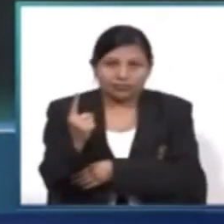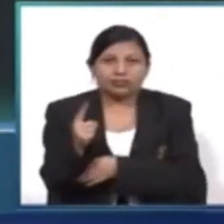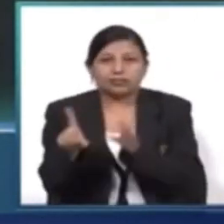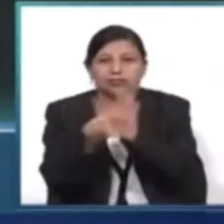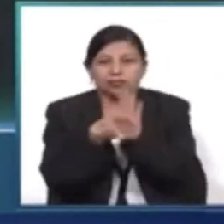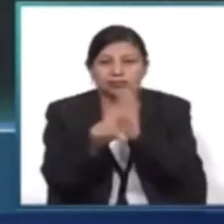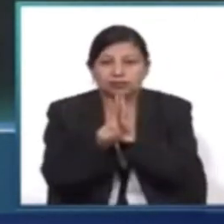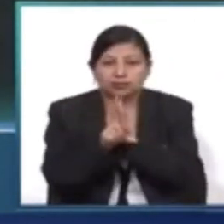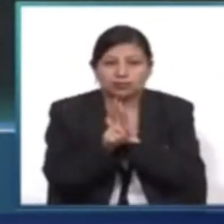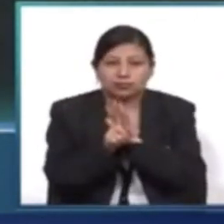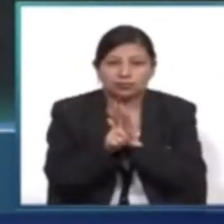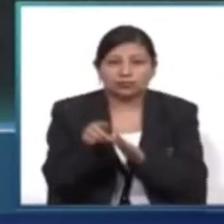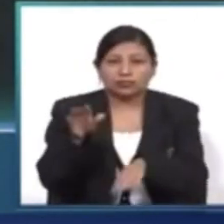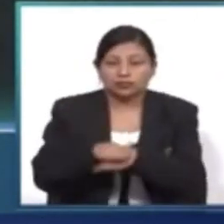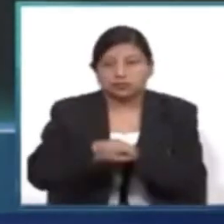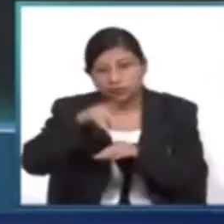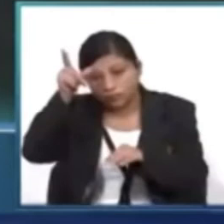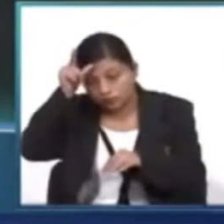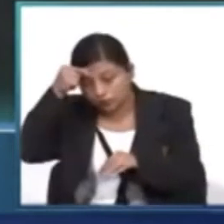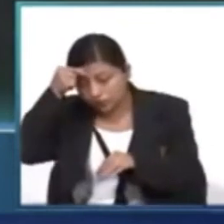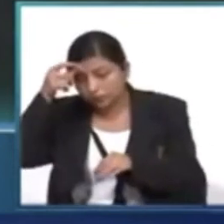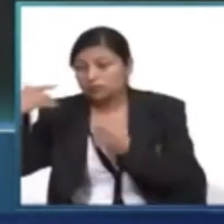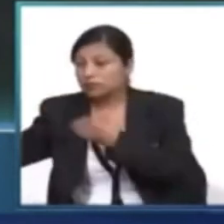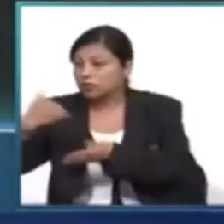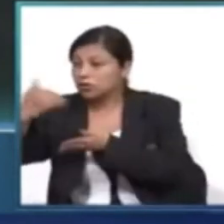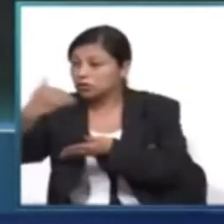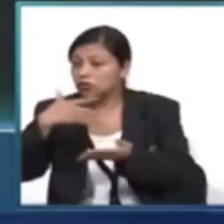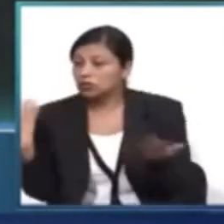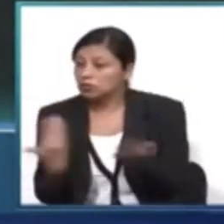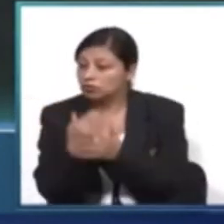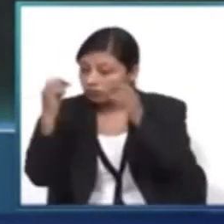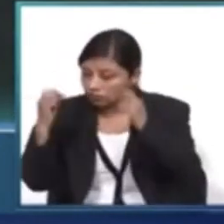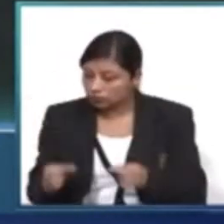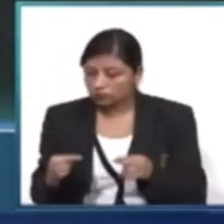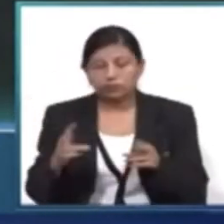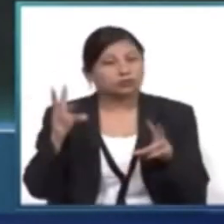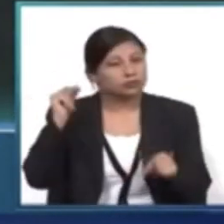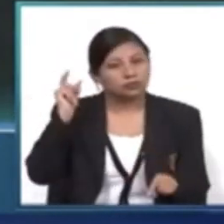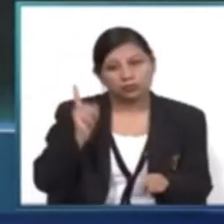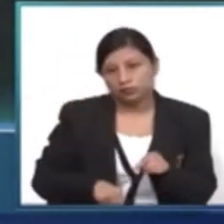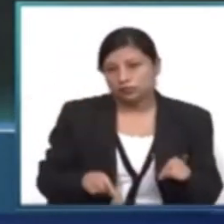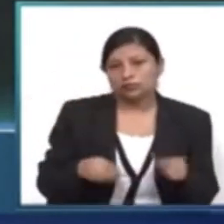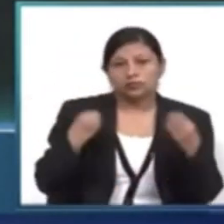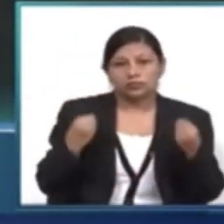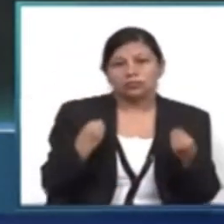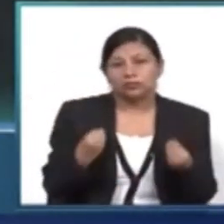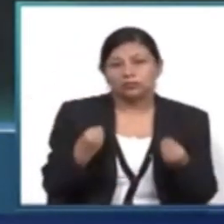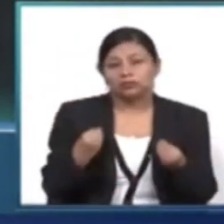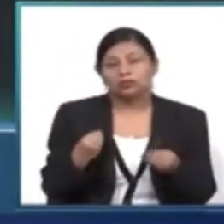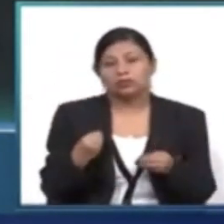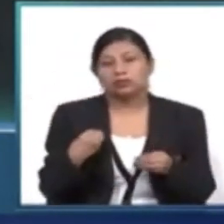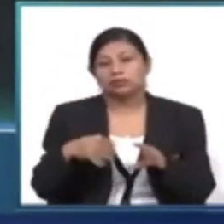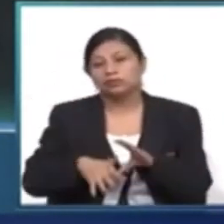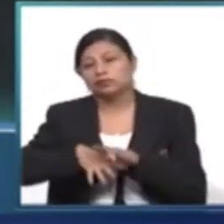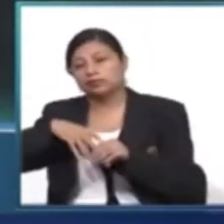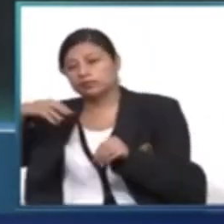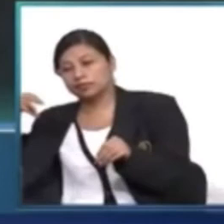ley de contrataciones del Estado, porque lamentablemente no nos deja muy sencillamente salir